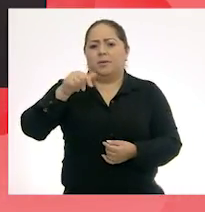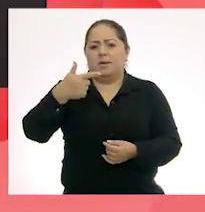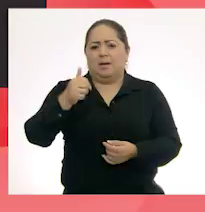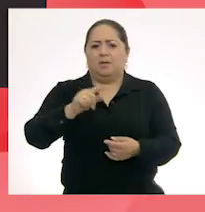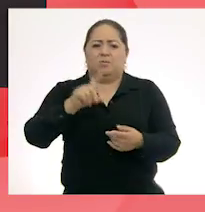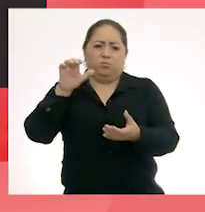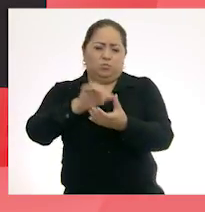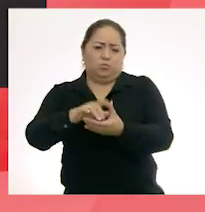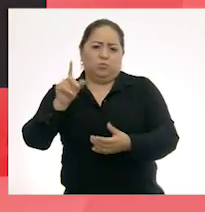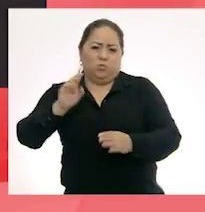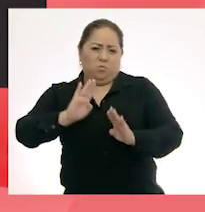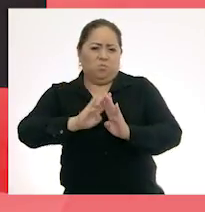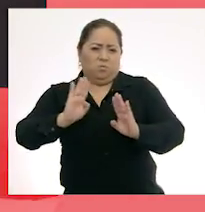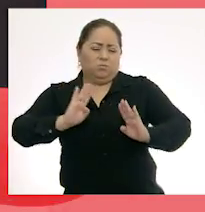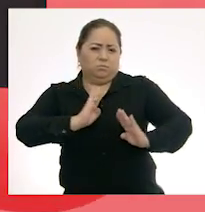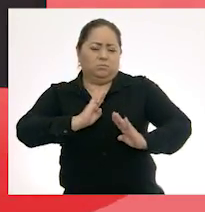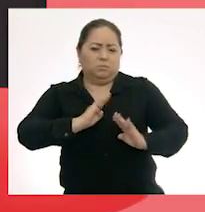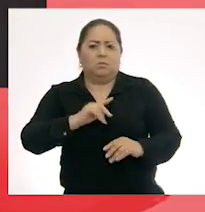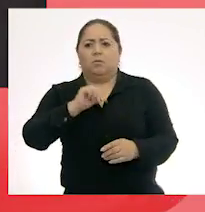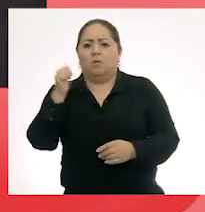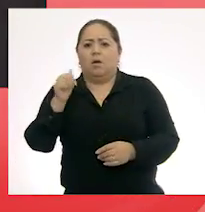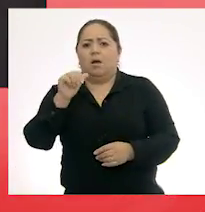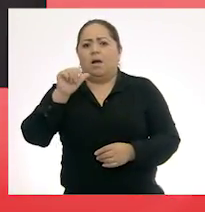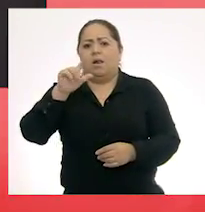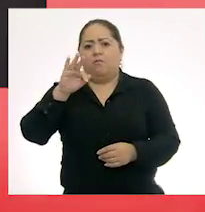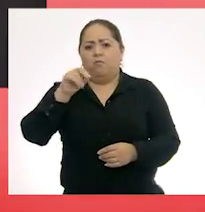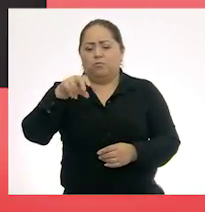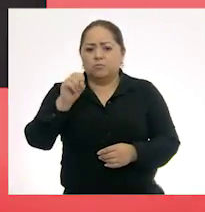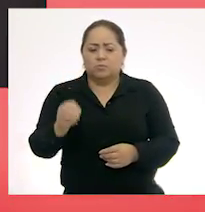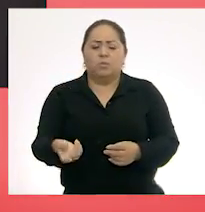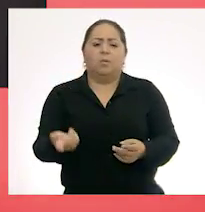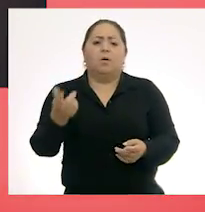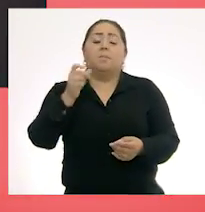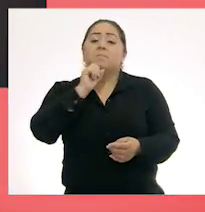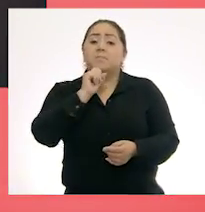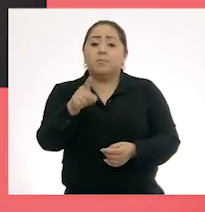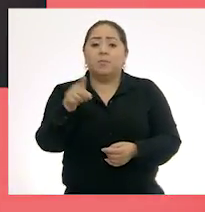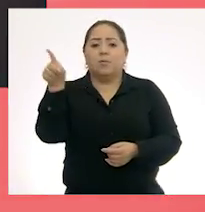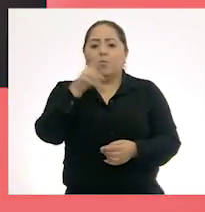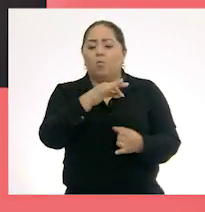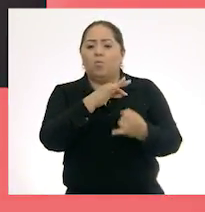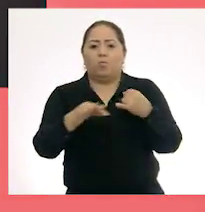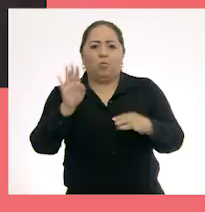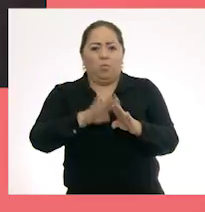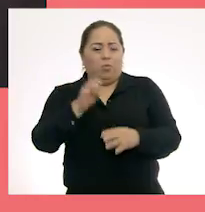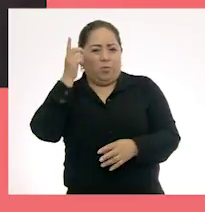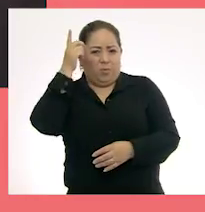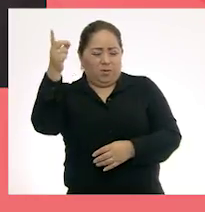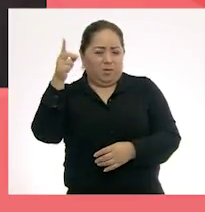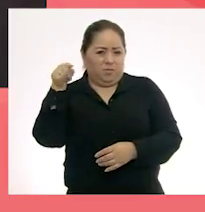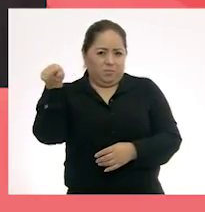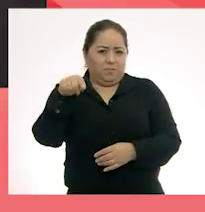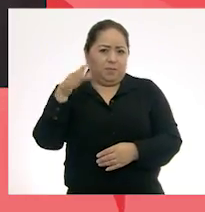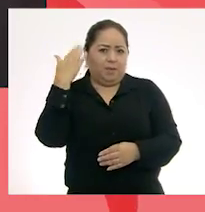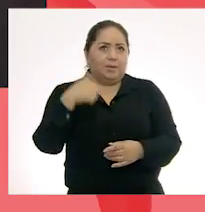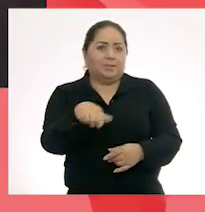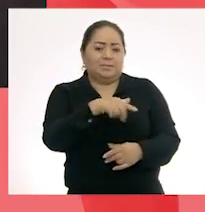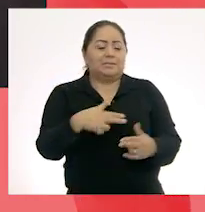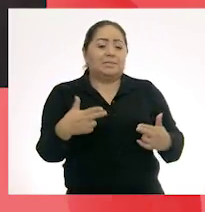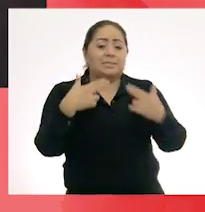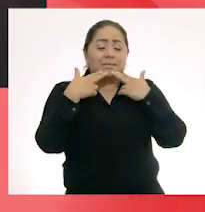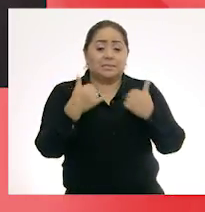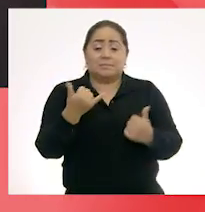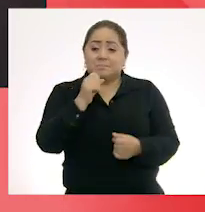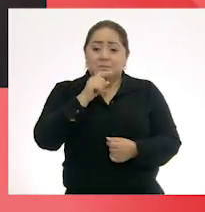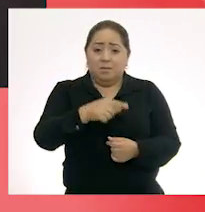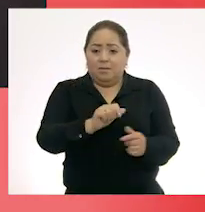general Rafael Olvera, a don Alfonso Berrio López, que es uno de los últimos propietarios que ha tenido la hacienda, y